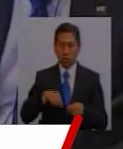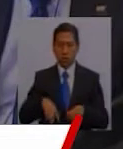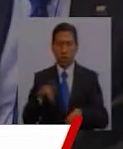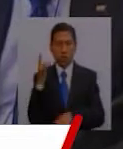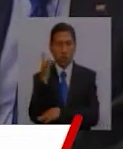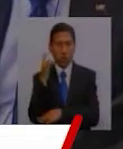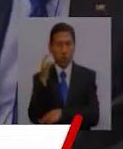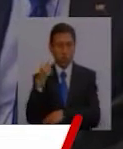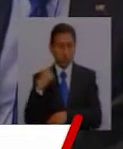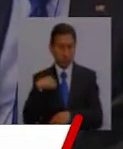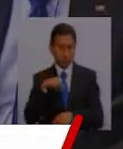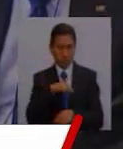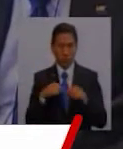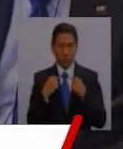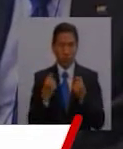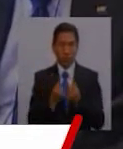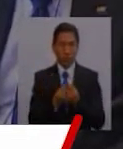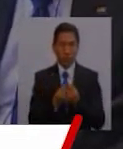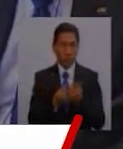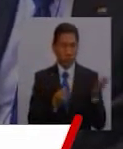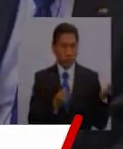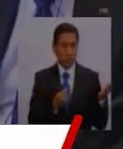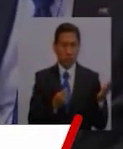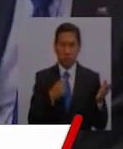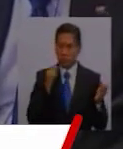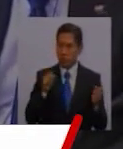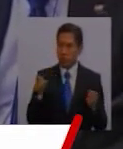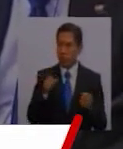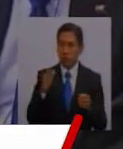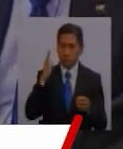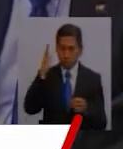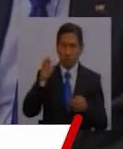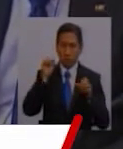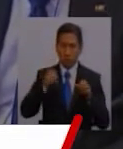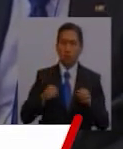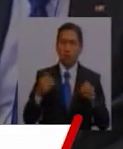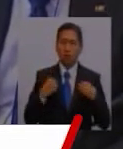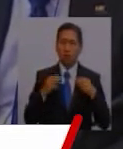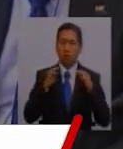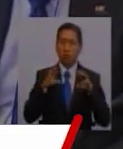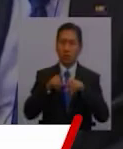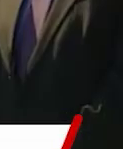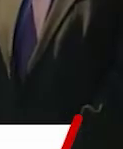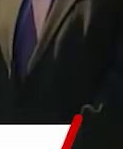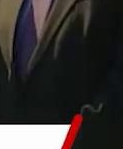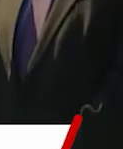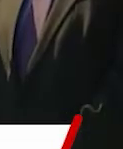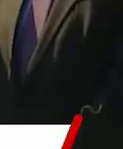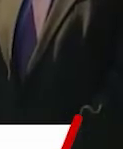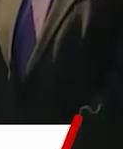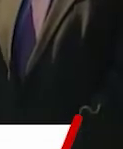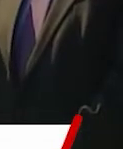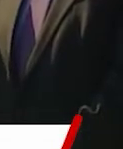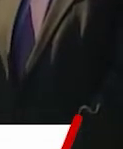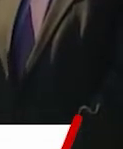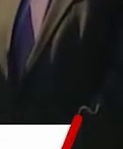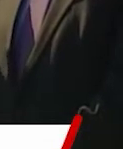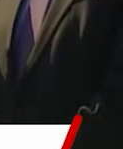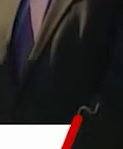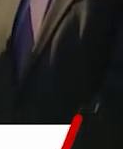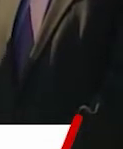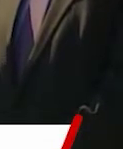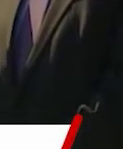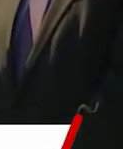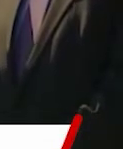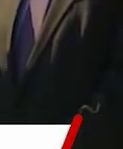en imponer sus deseos. Afirmó que Bolivia destruye la esencia misma de la diplomacia y que no existe una acumulación